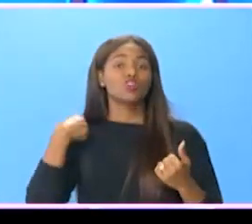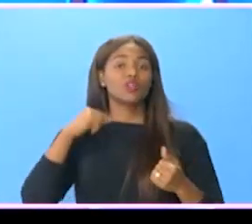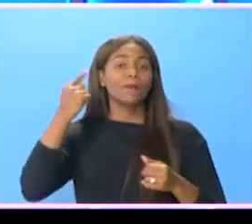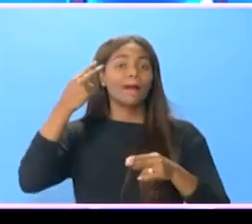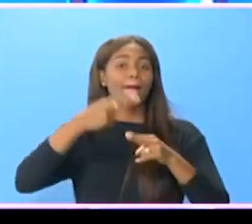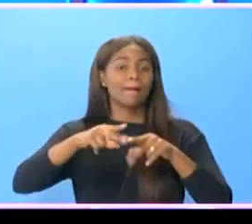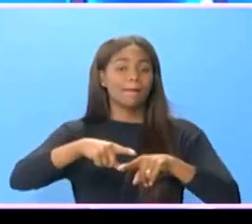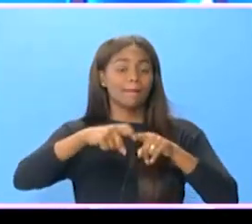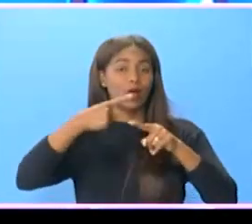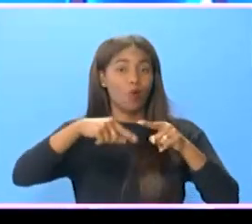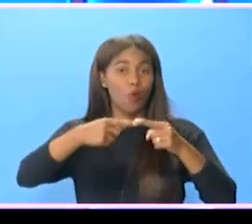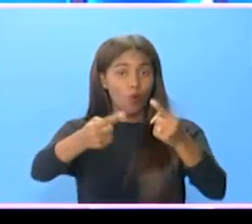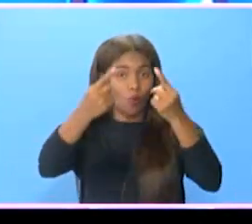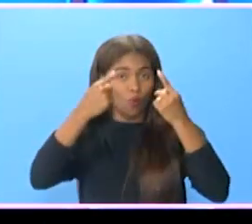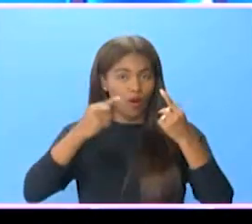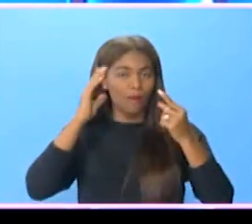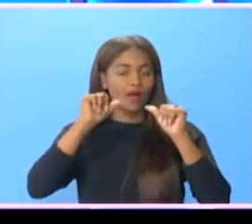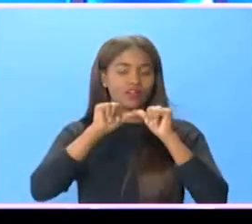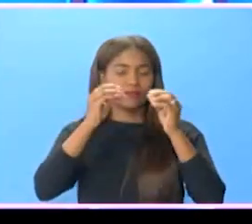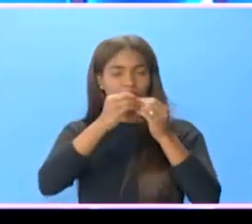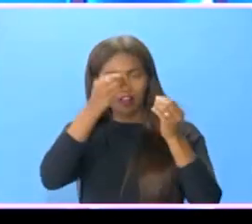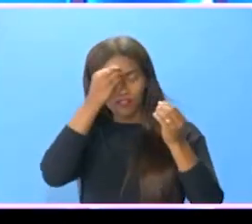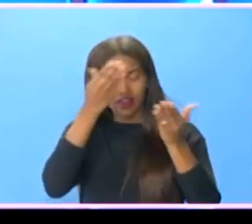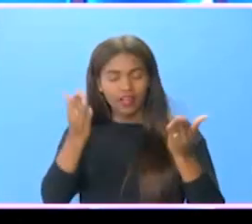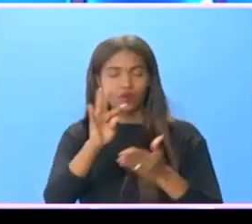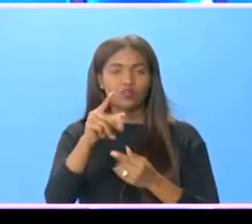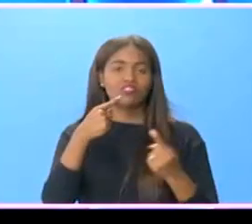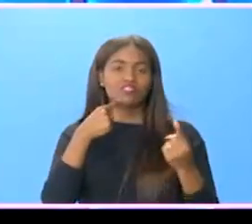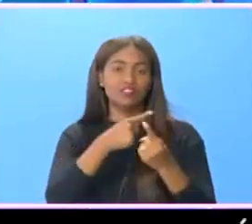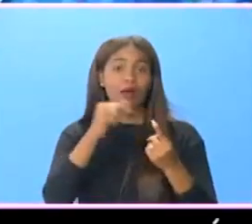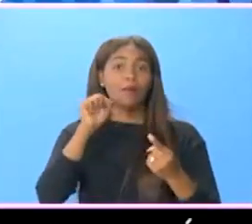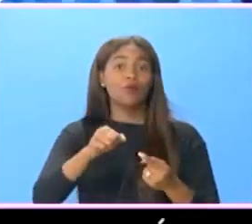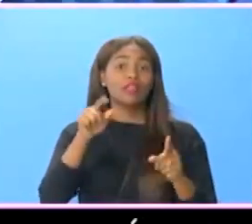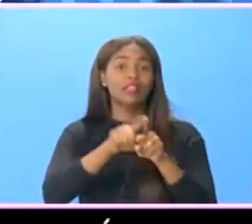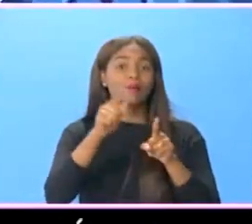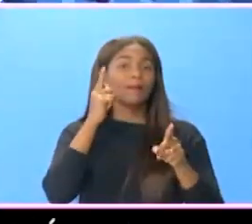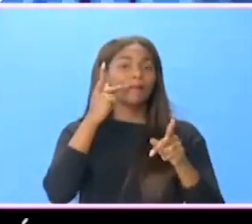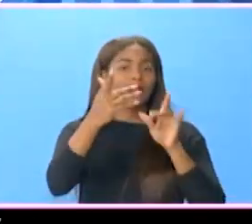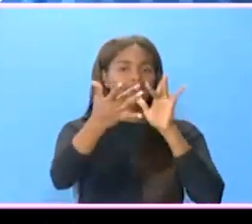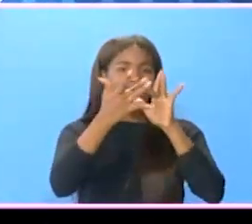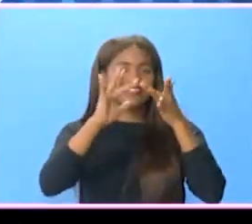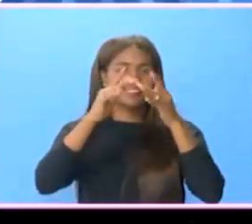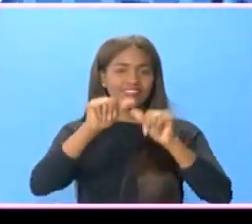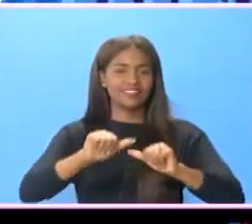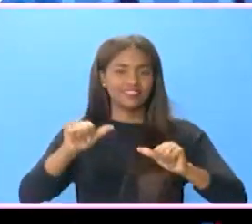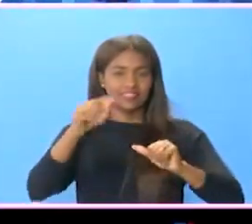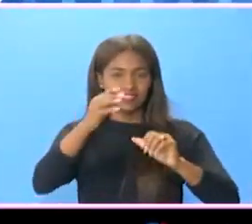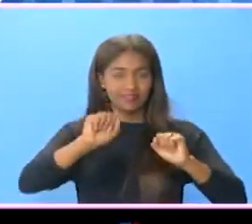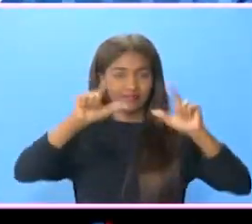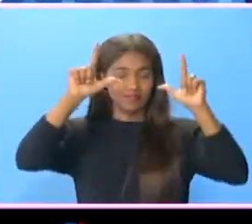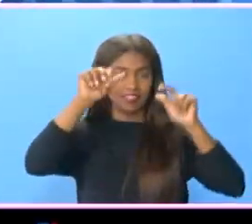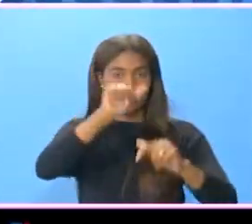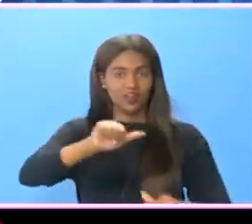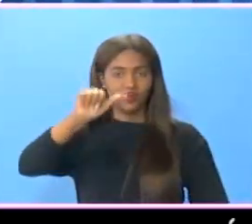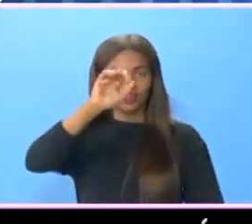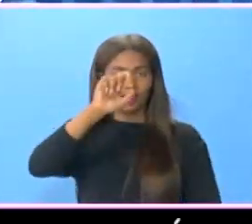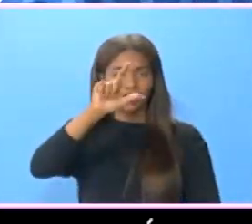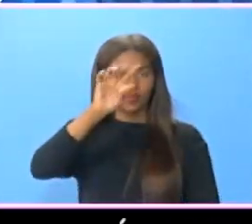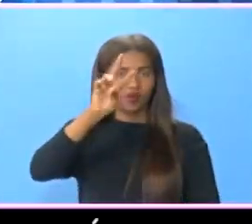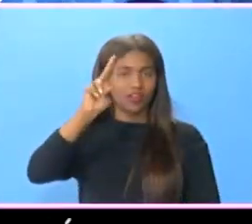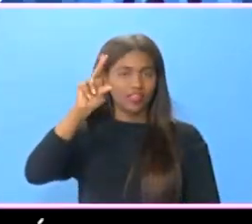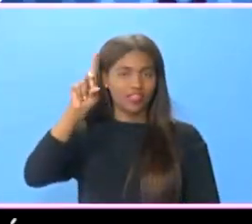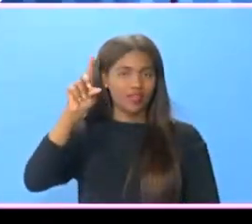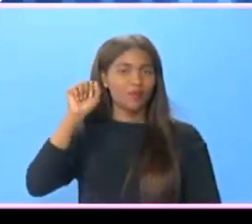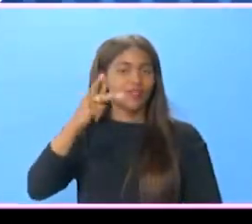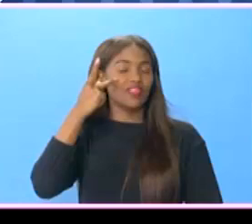pausa. Nosotros de inmediato volvemos con más aquí en 4RD Noticias. Ahí están nuestras redes sociales, arroba canal 4RD, Instagram, Facebook, Twitter